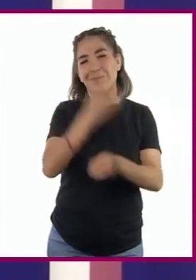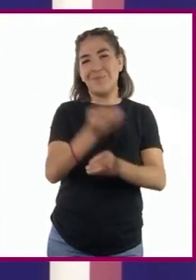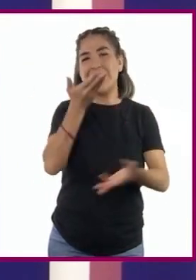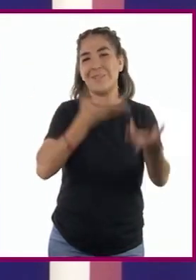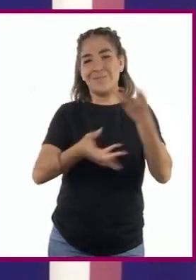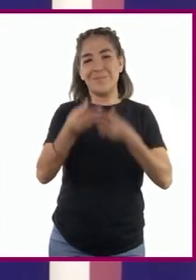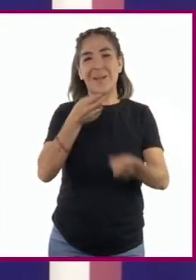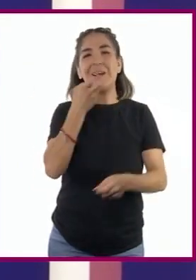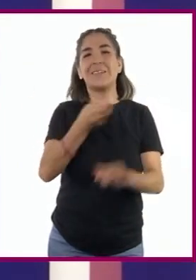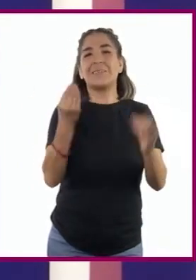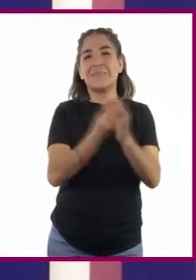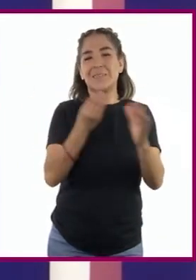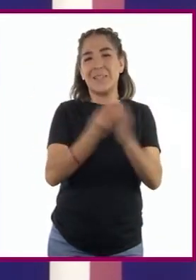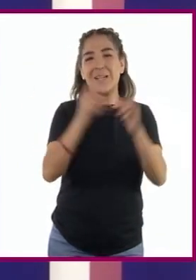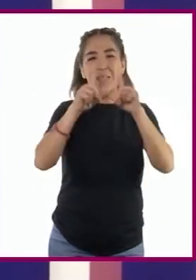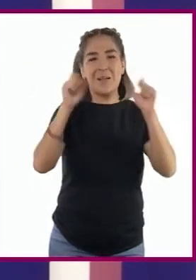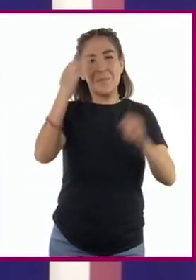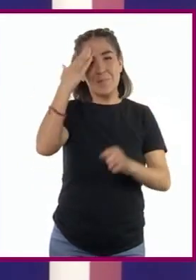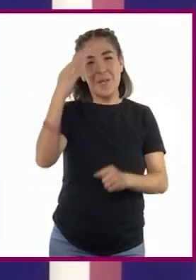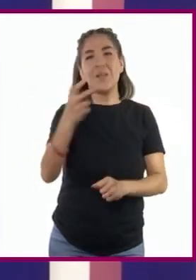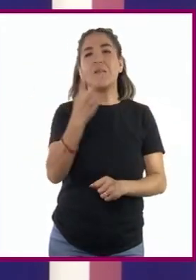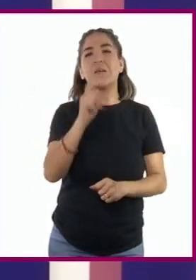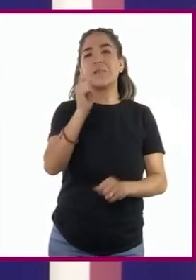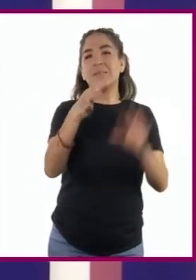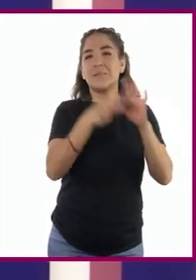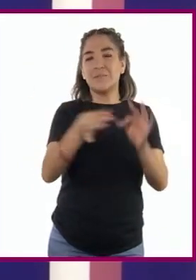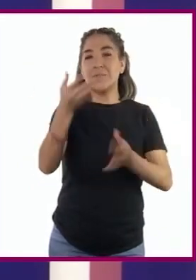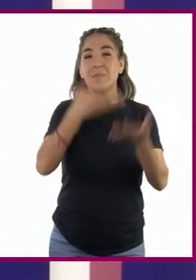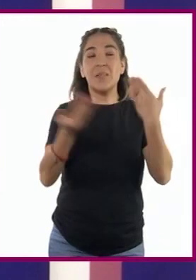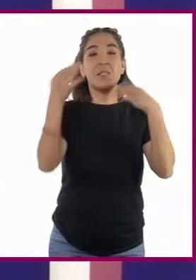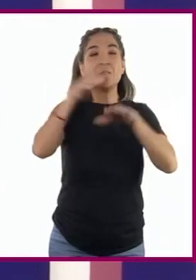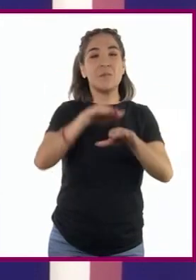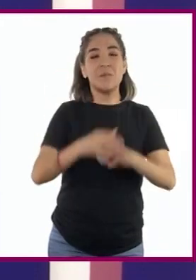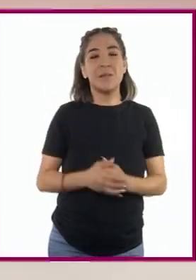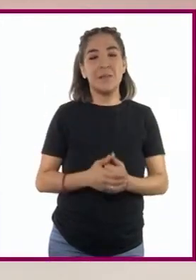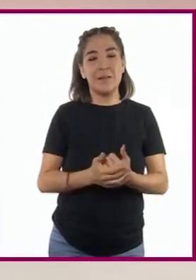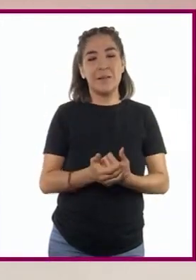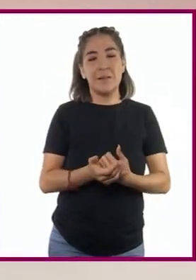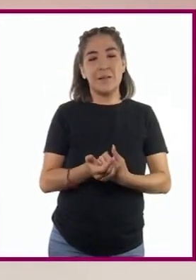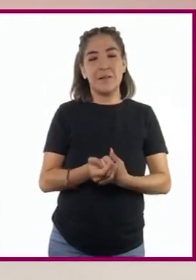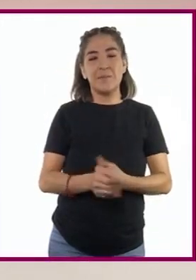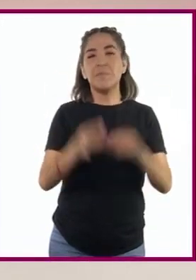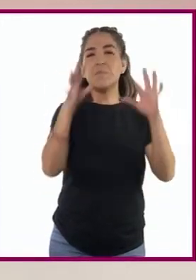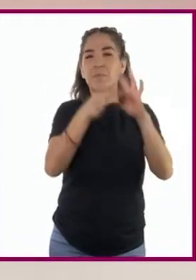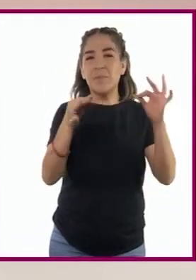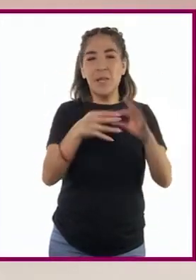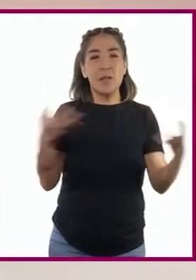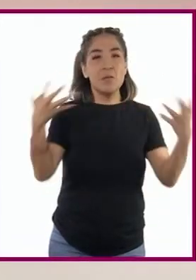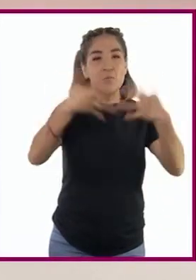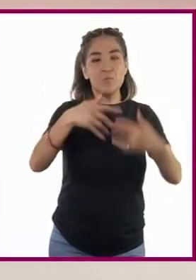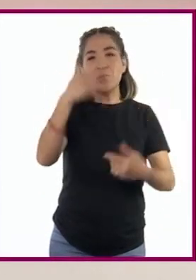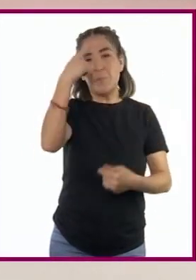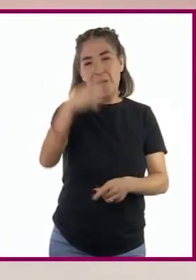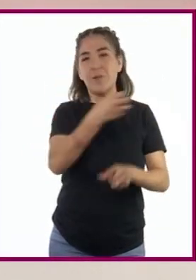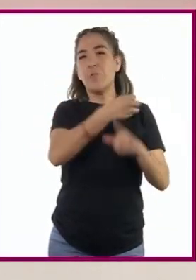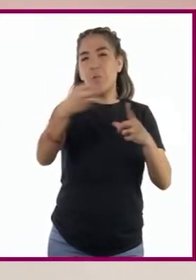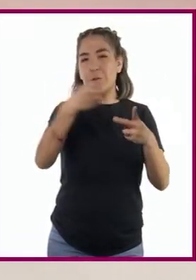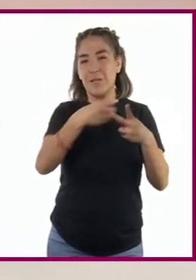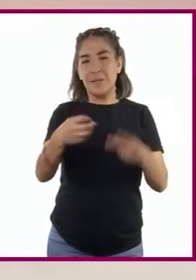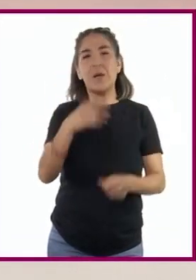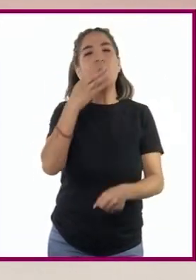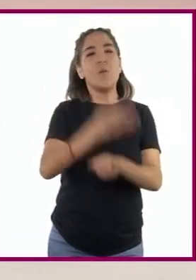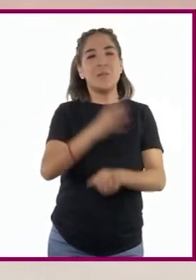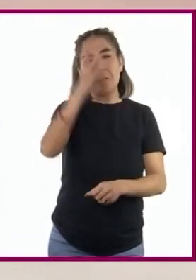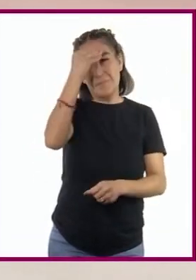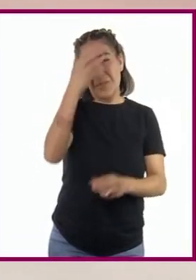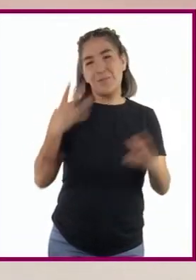sesión de Lengua Materna 2, en la que hemos compartido sobre ajustar para organizar. Hemos aprendido